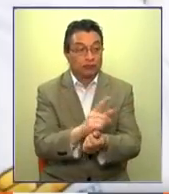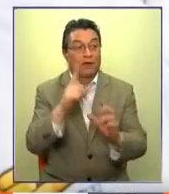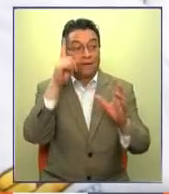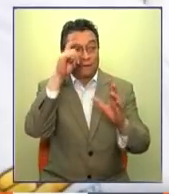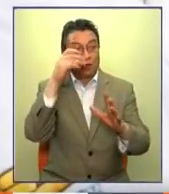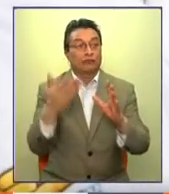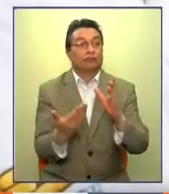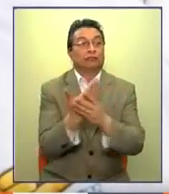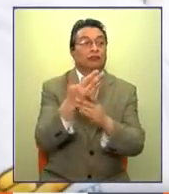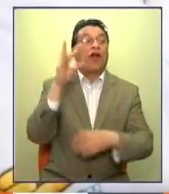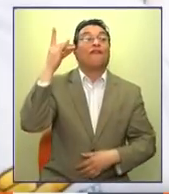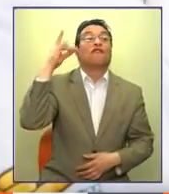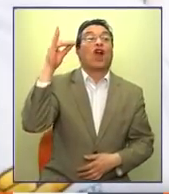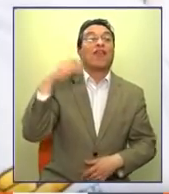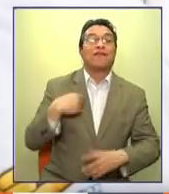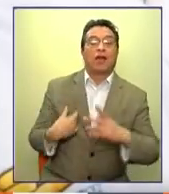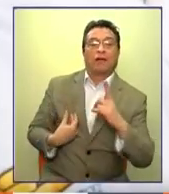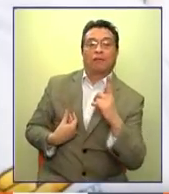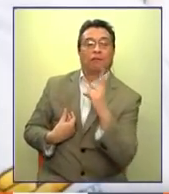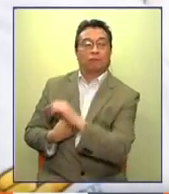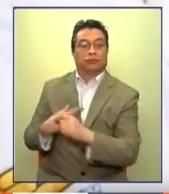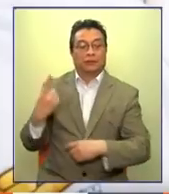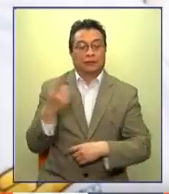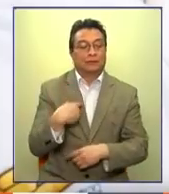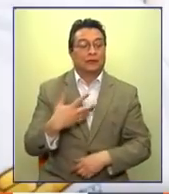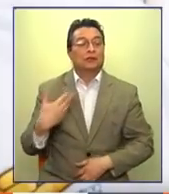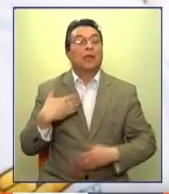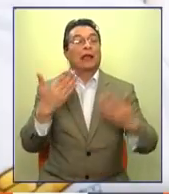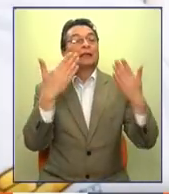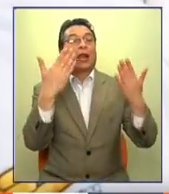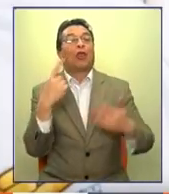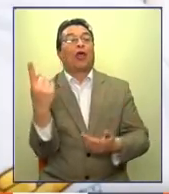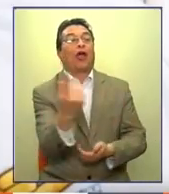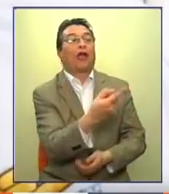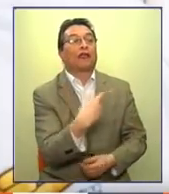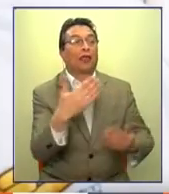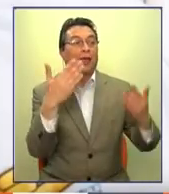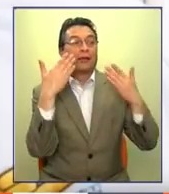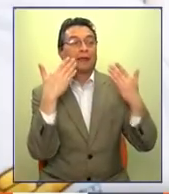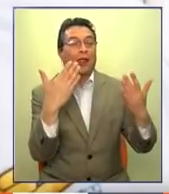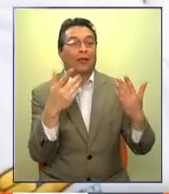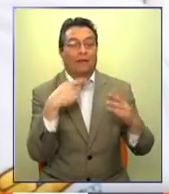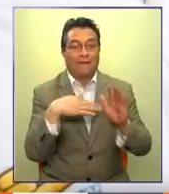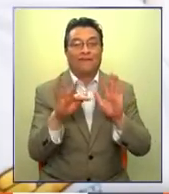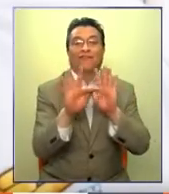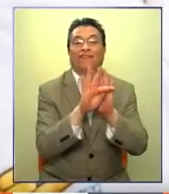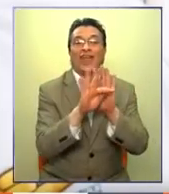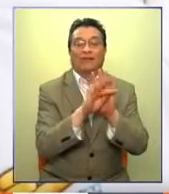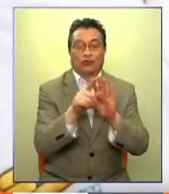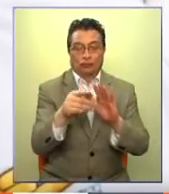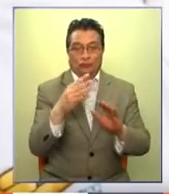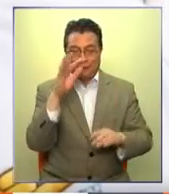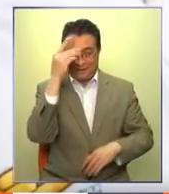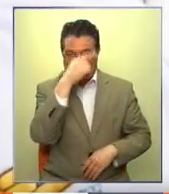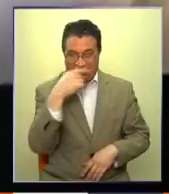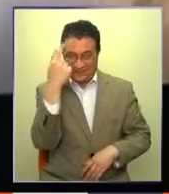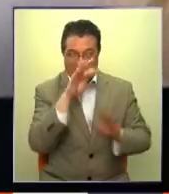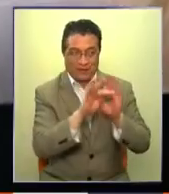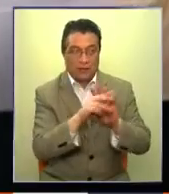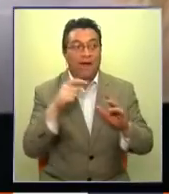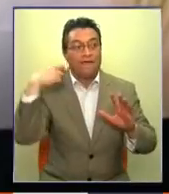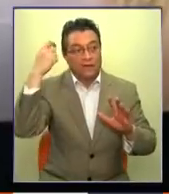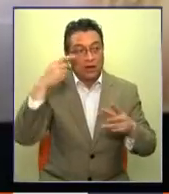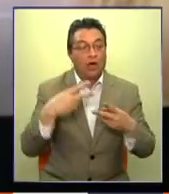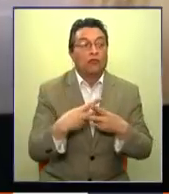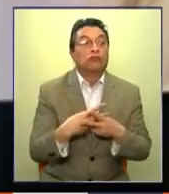frontera y desde Bolivia, donde se fue a operar, le mandó saludos a todos. Una más, en su perfil de Facebook tiene guardado el video, hizo pública